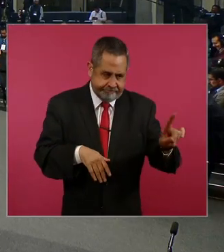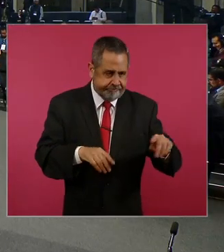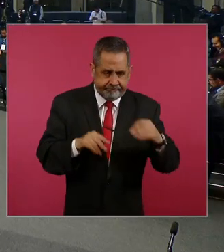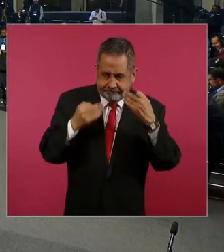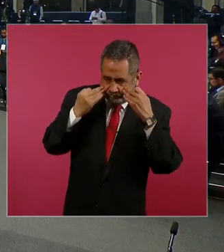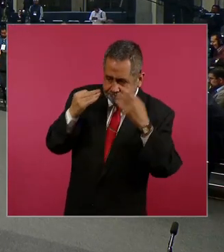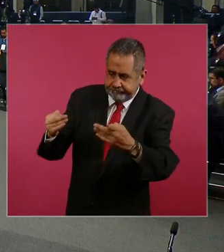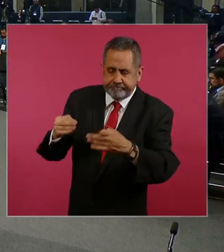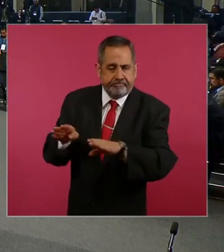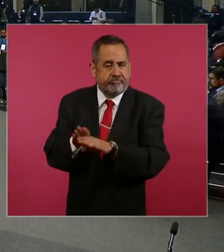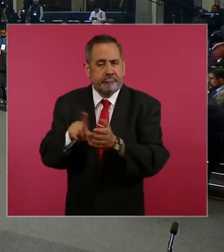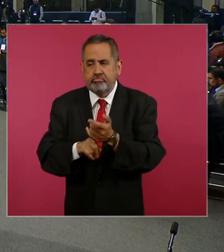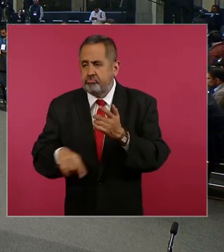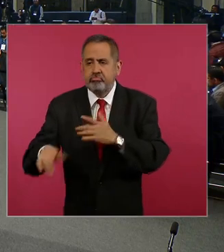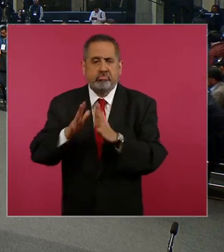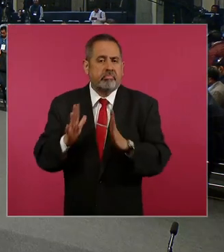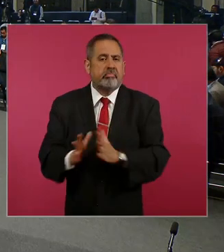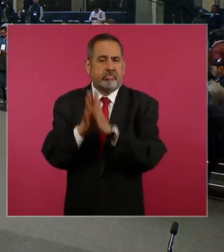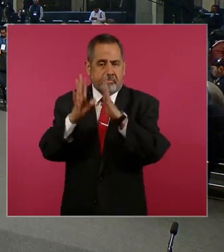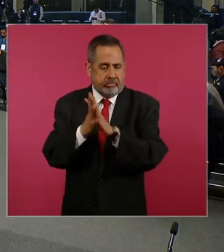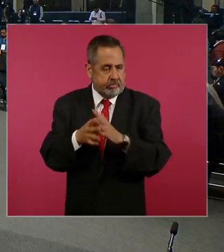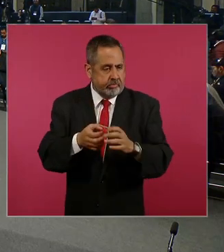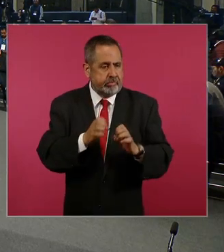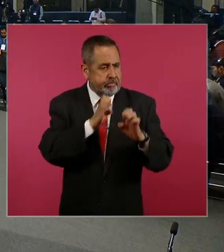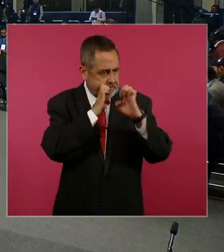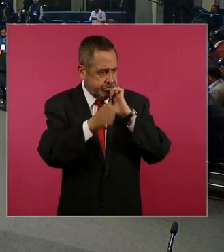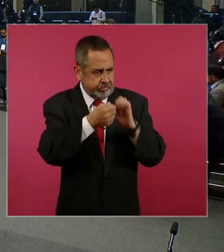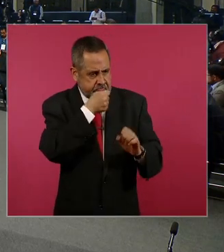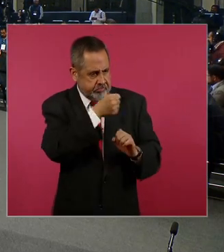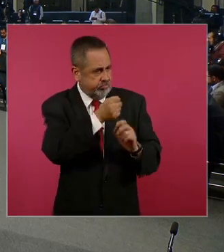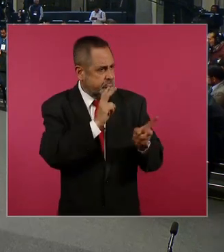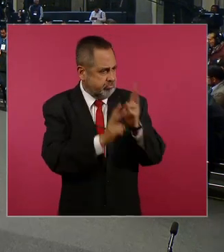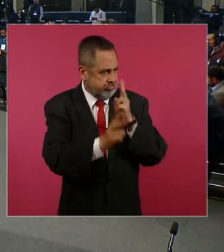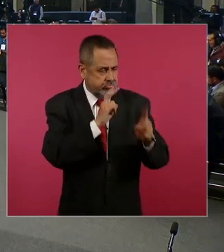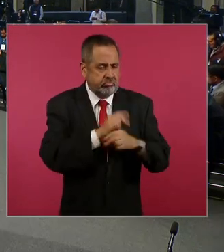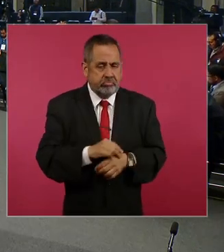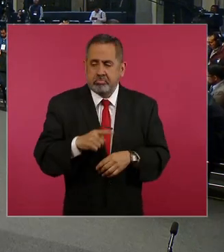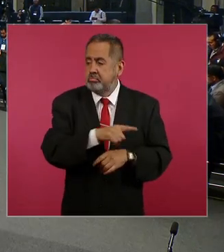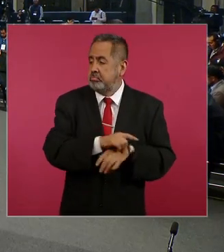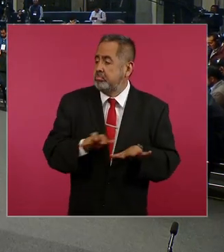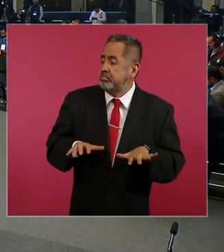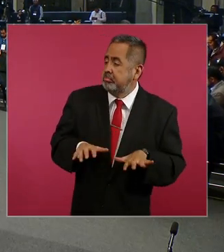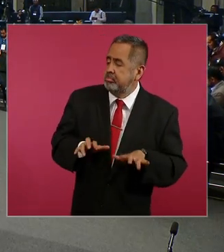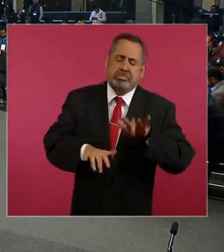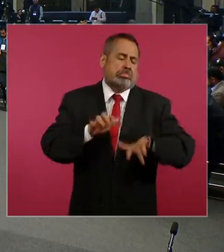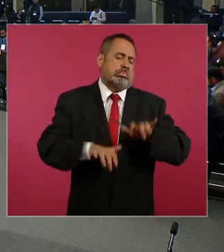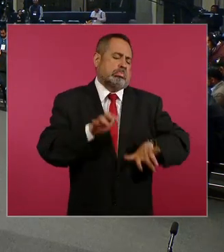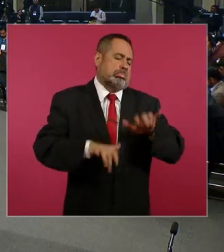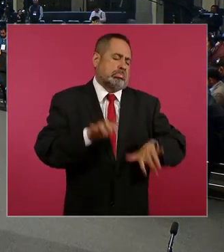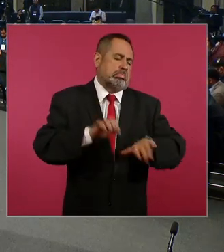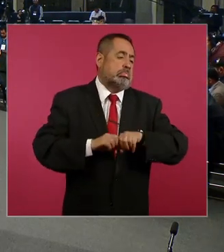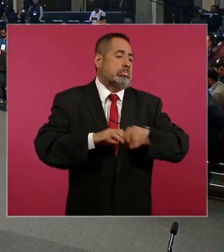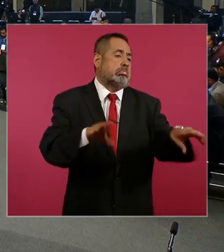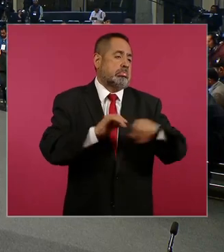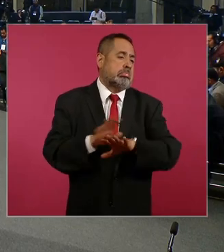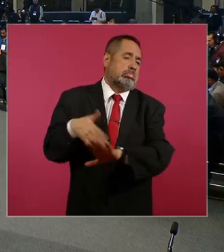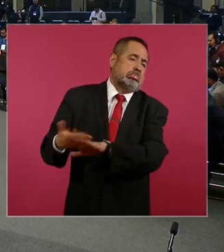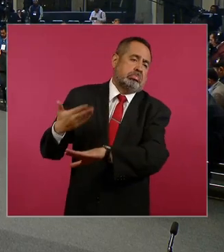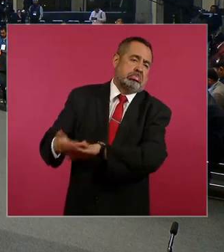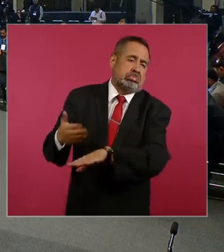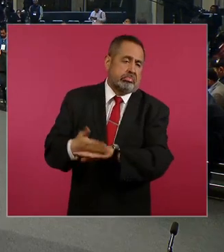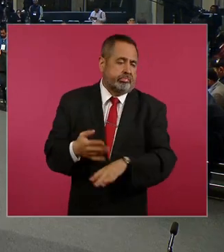nuestras participaciones a entrevistarnos en persona y no desde sus escritorios escribir de mala fe.